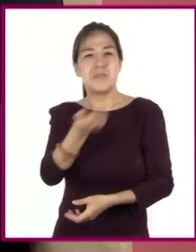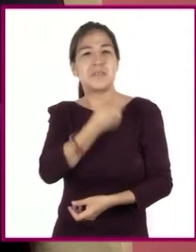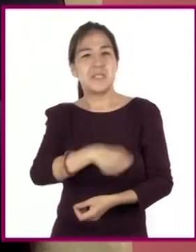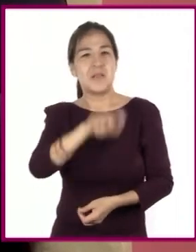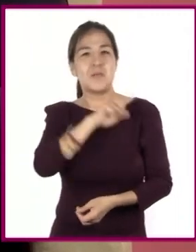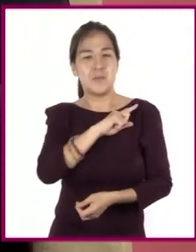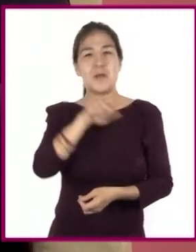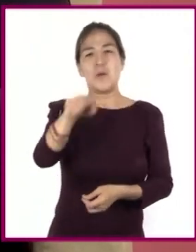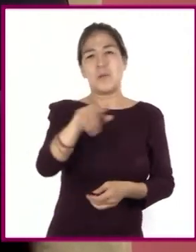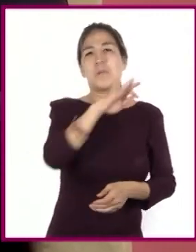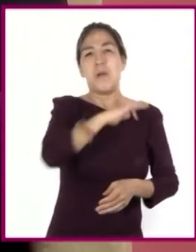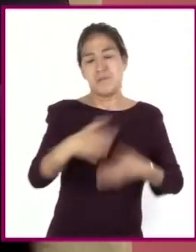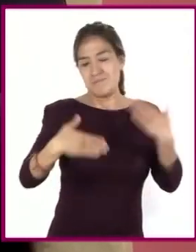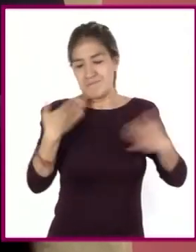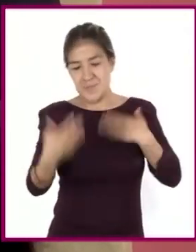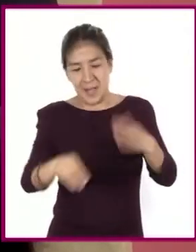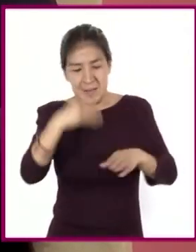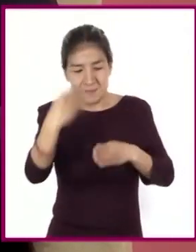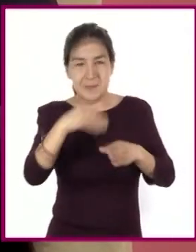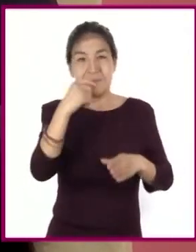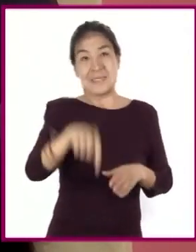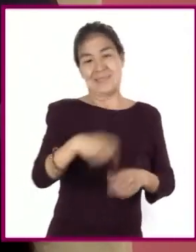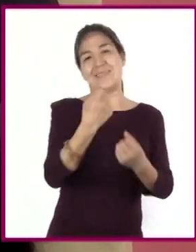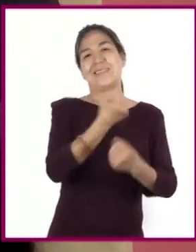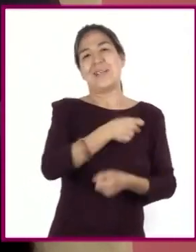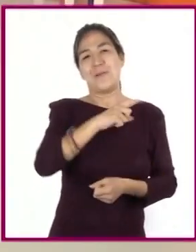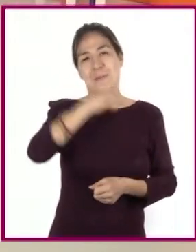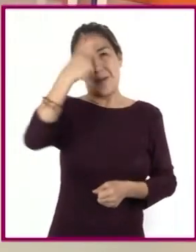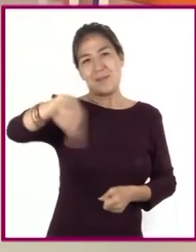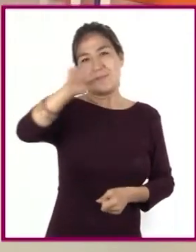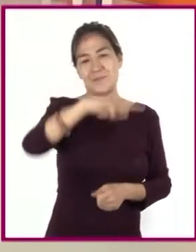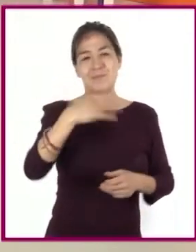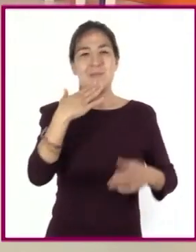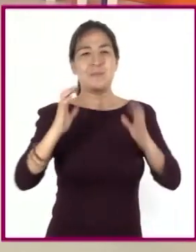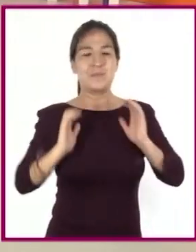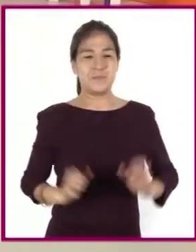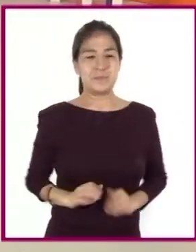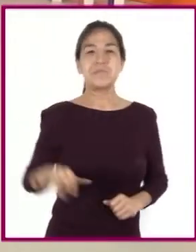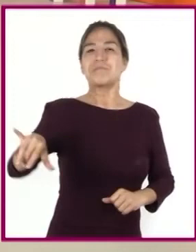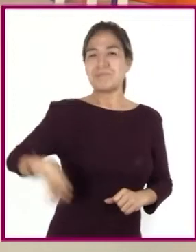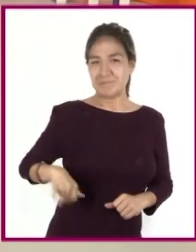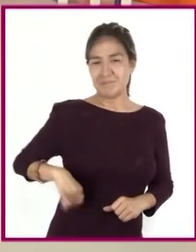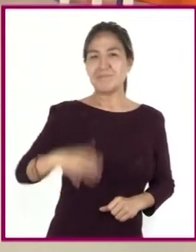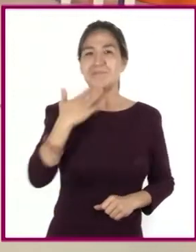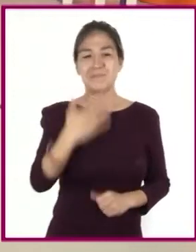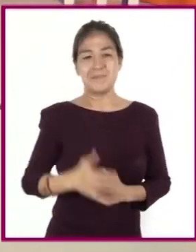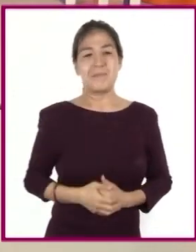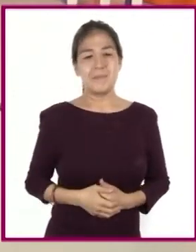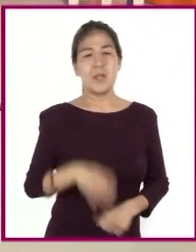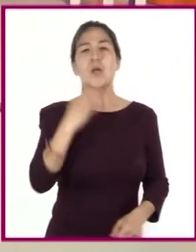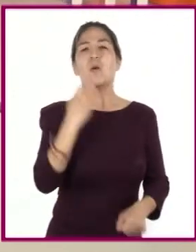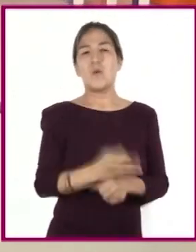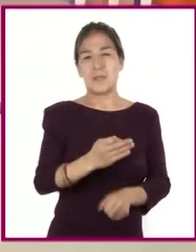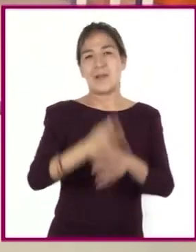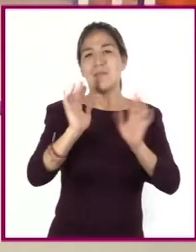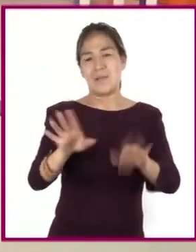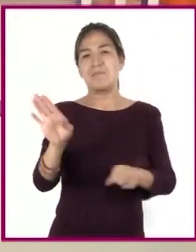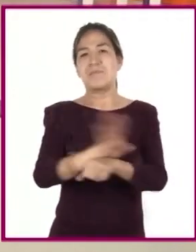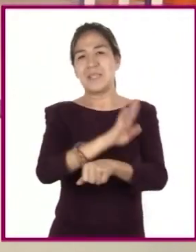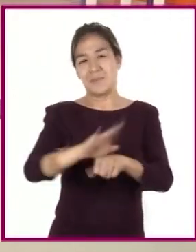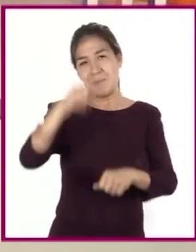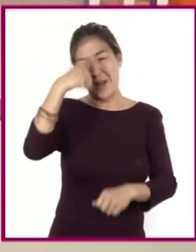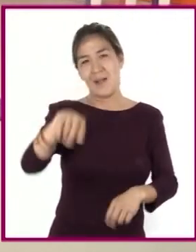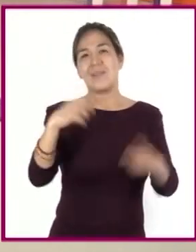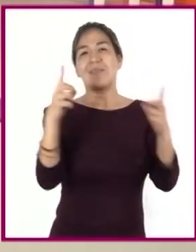a disfrutar y que además son saludables para su alimentación. Interesante. Bueno, ya hablamos de los beneficios de la dieta